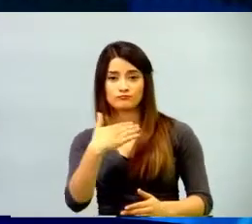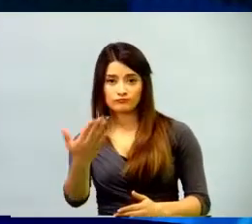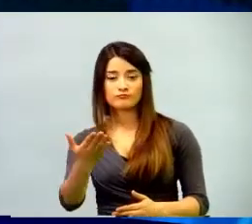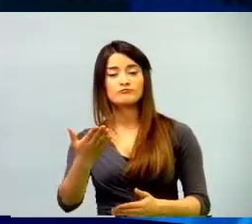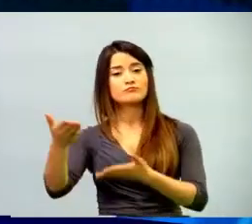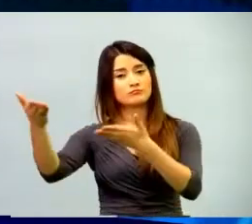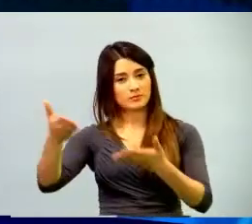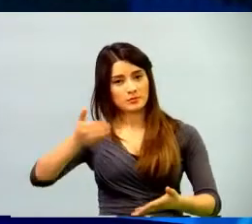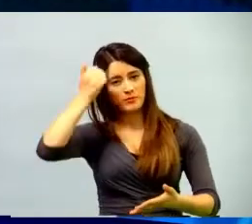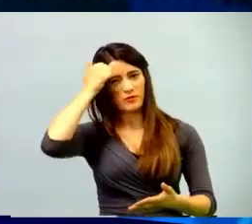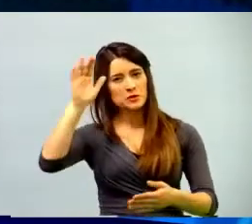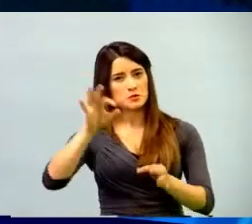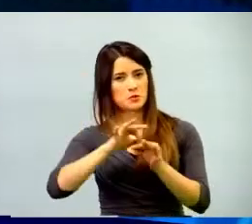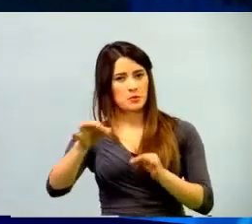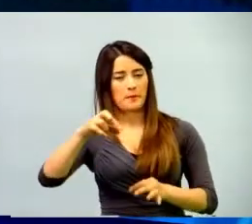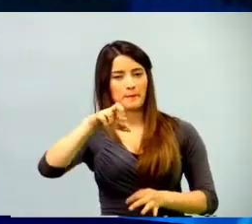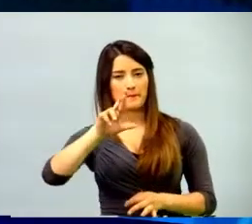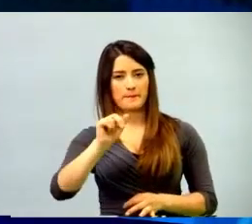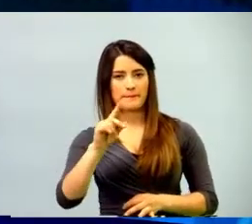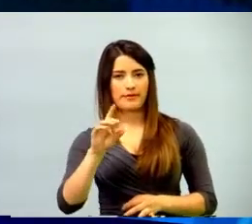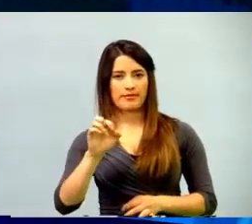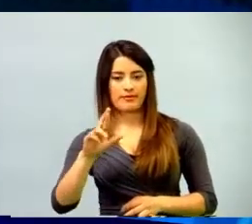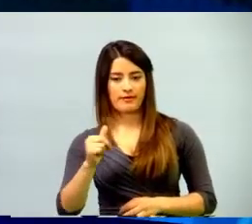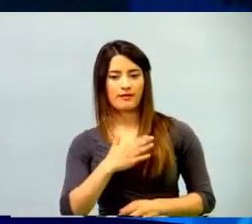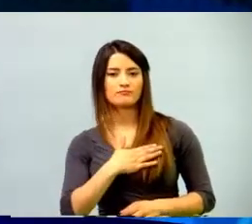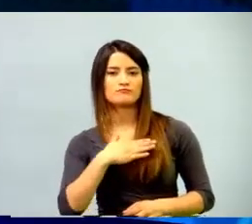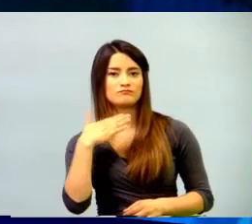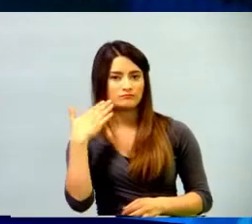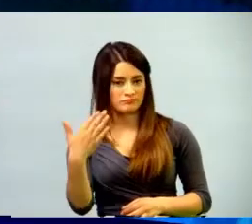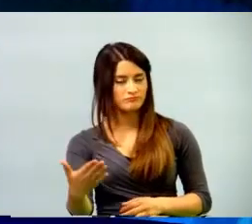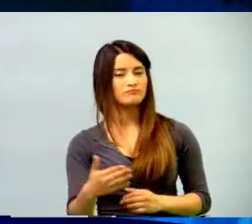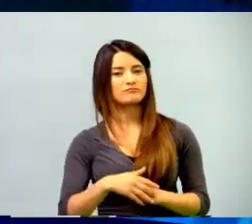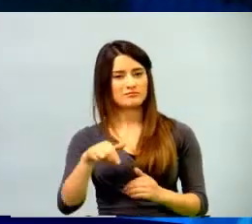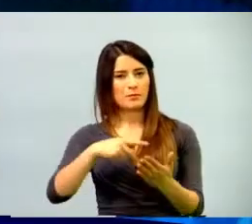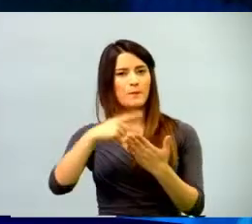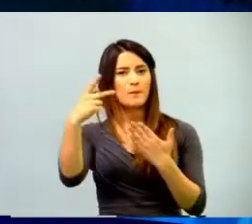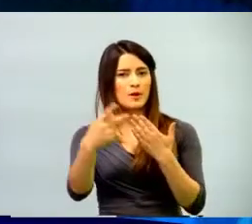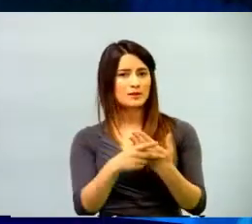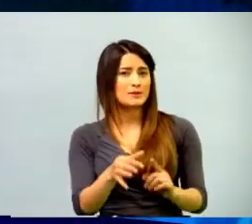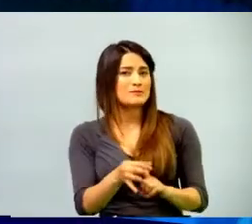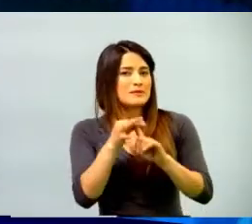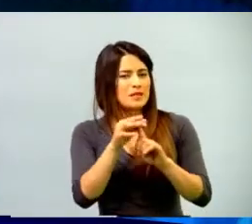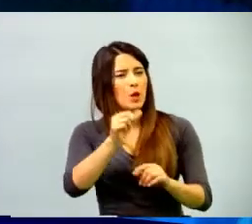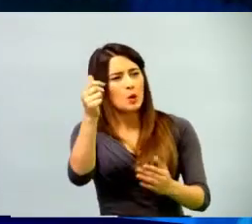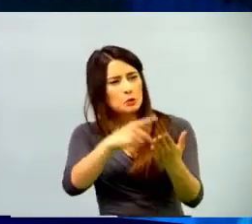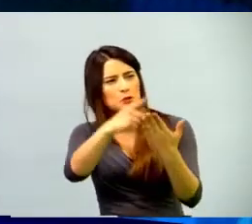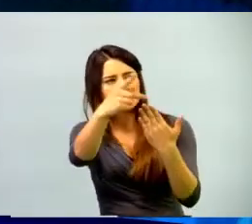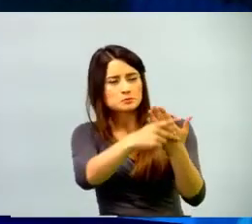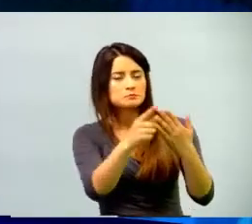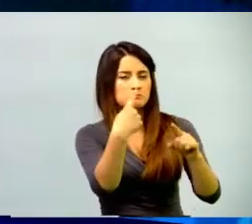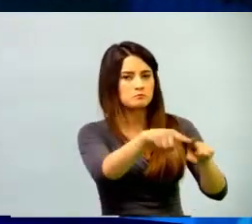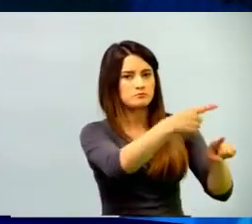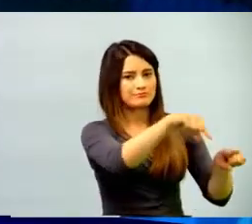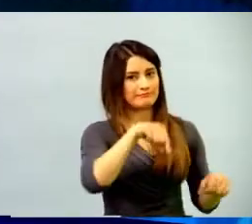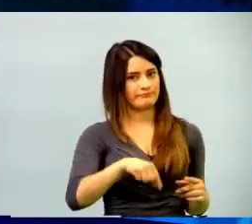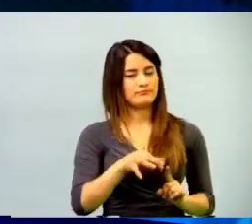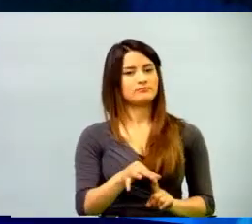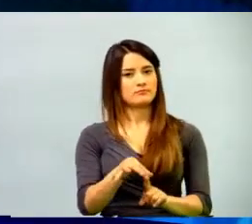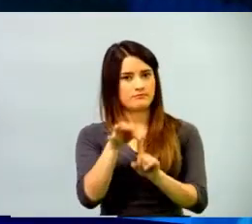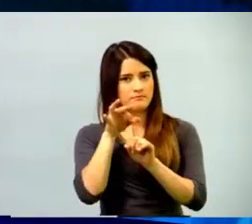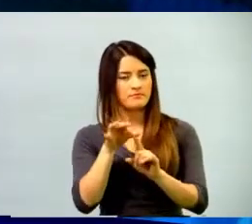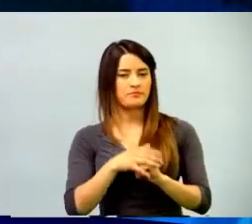muy emocionados por este proyecto que de verdad hace la diferencia en todos estos proyectos y seguramente va a